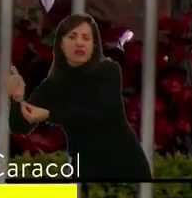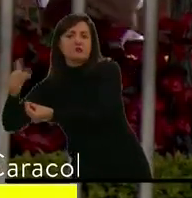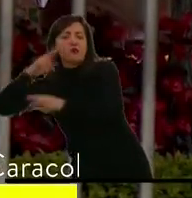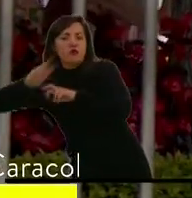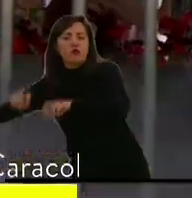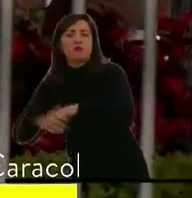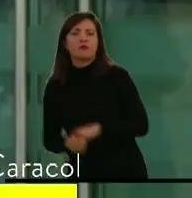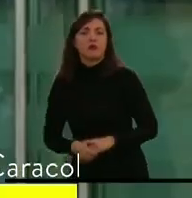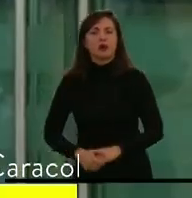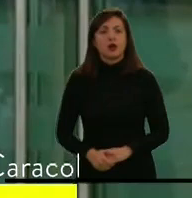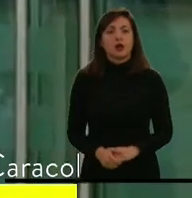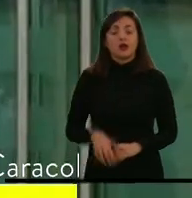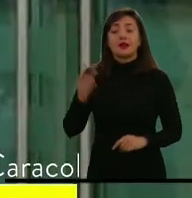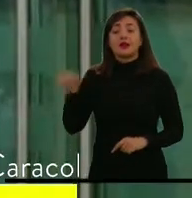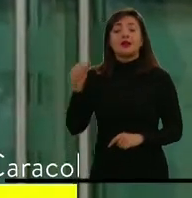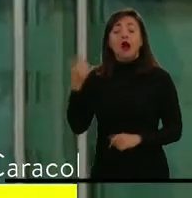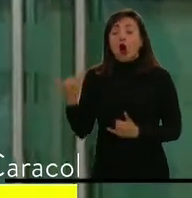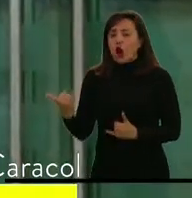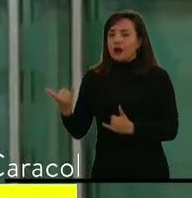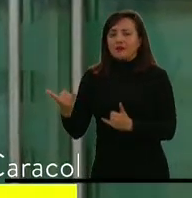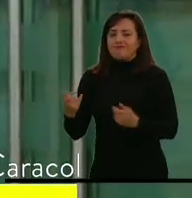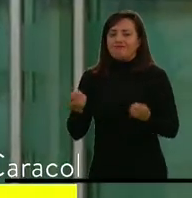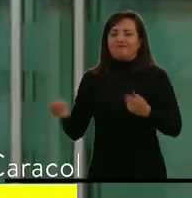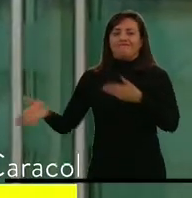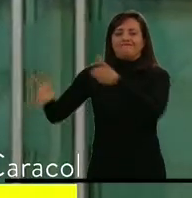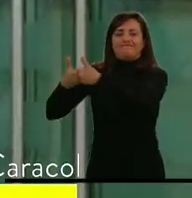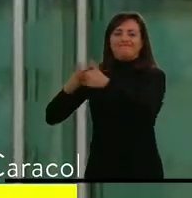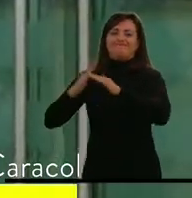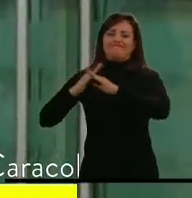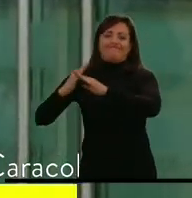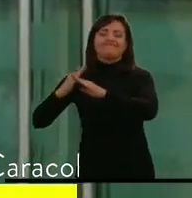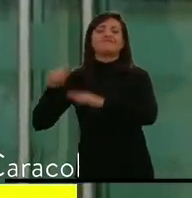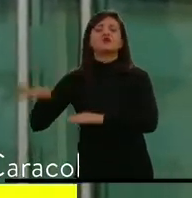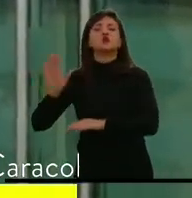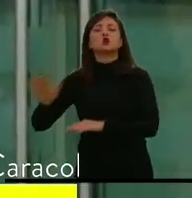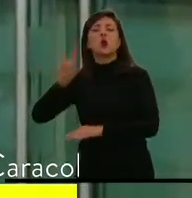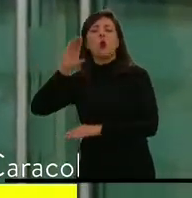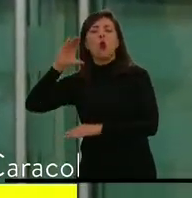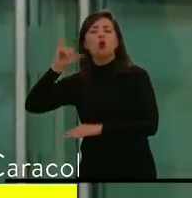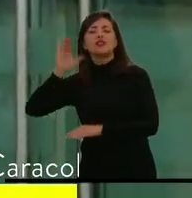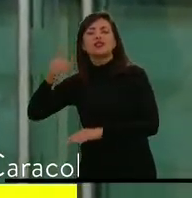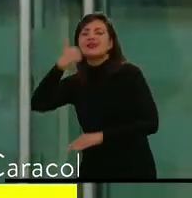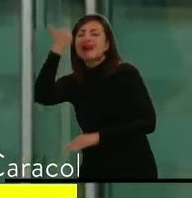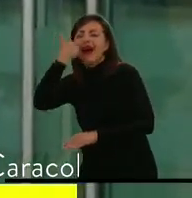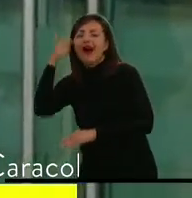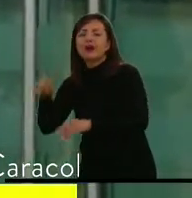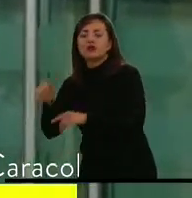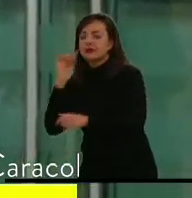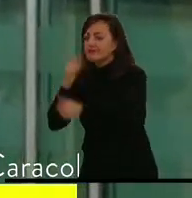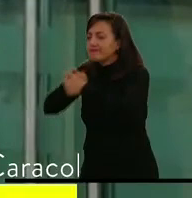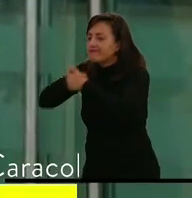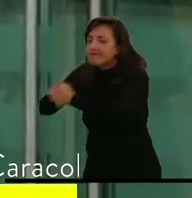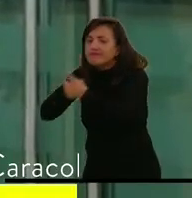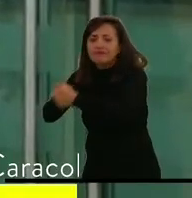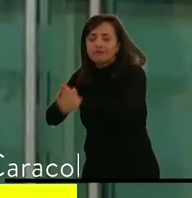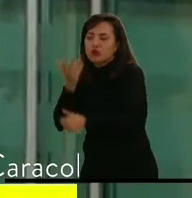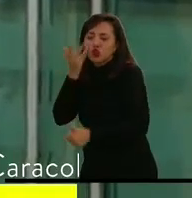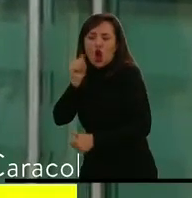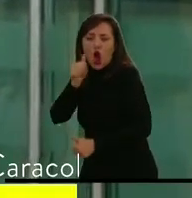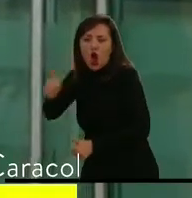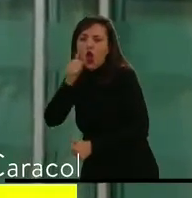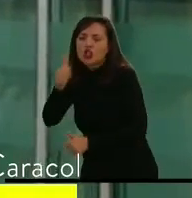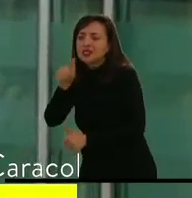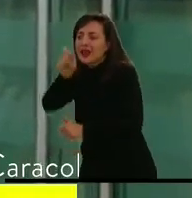decidido tomar como institución el cierre preventivo de la unidad de cuidado intensivo adulto con seguimiento diario y acompañamiento psicosocial a cada uno de